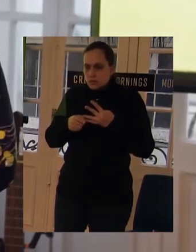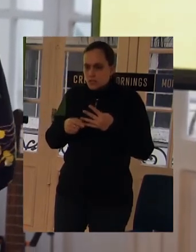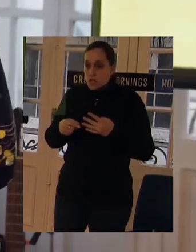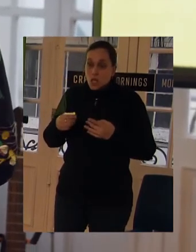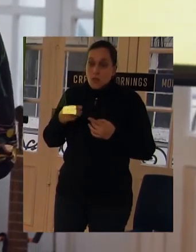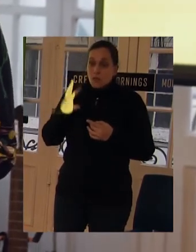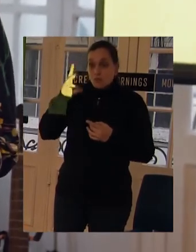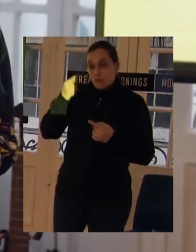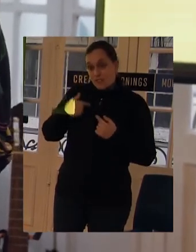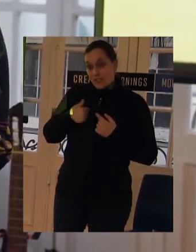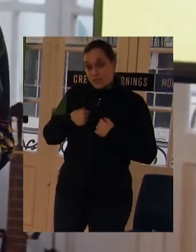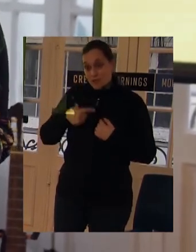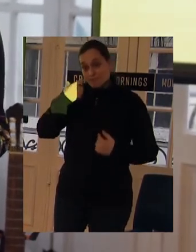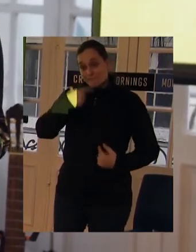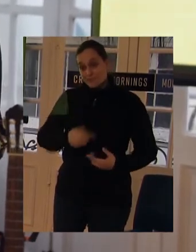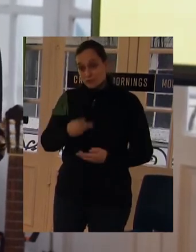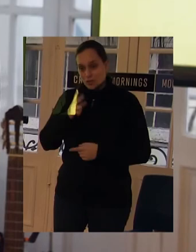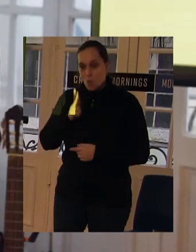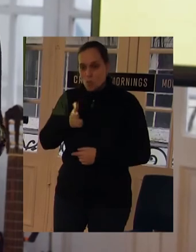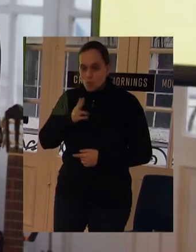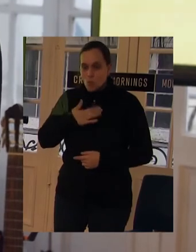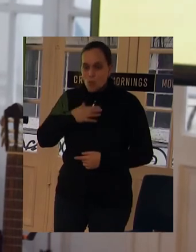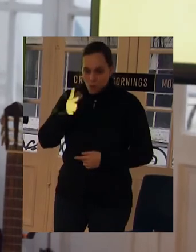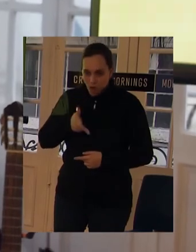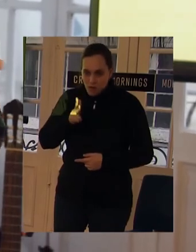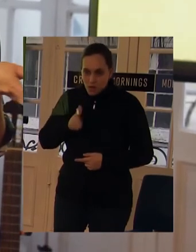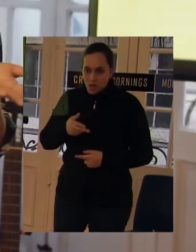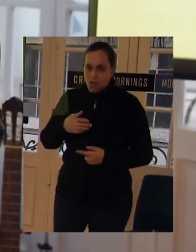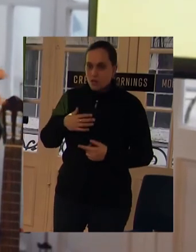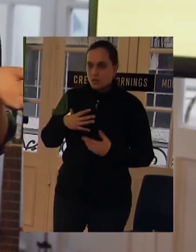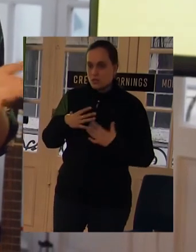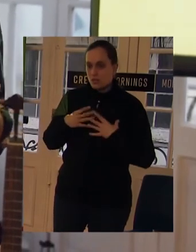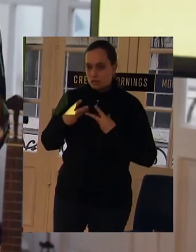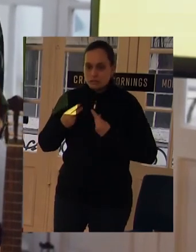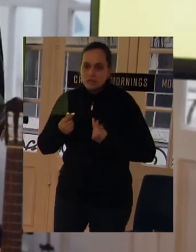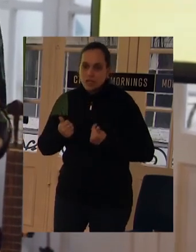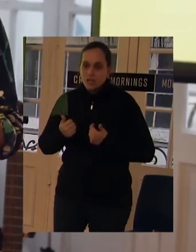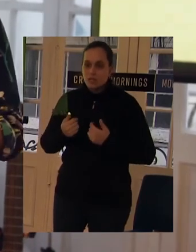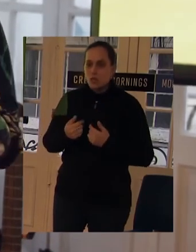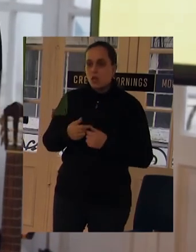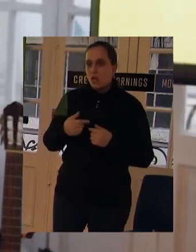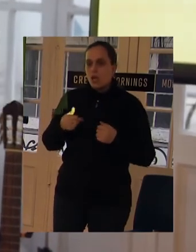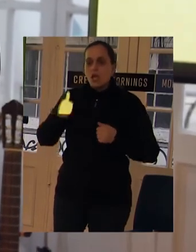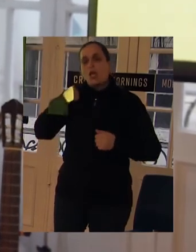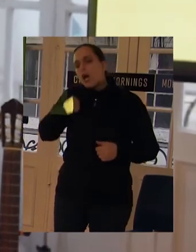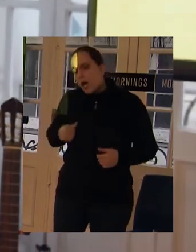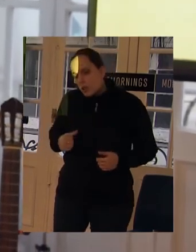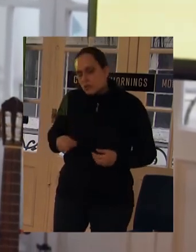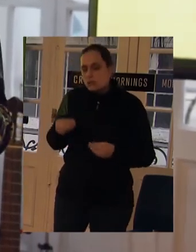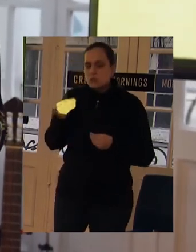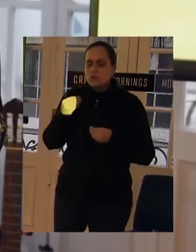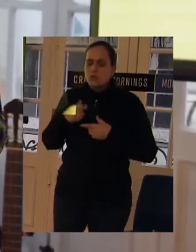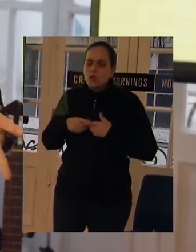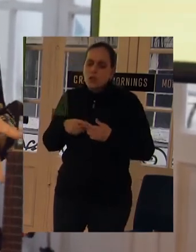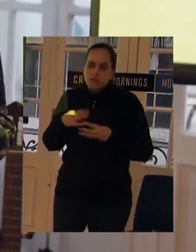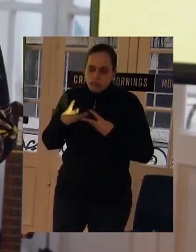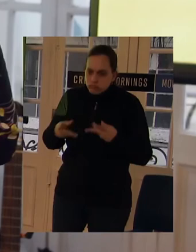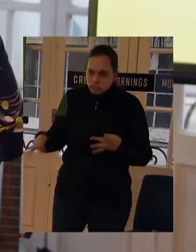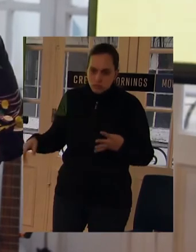humana. Perdón, me olvidé. Me transformé en máquina, tenía todo ahí, paso del 1 al